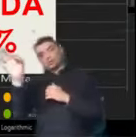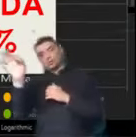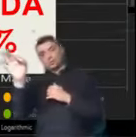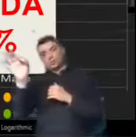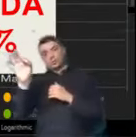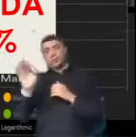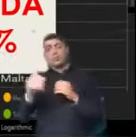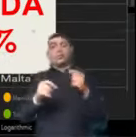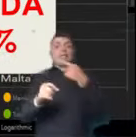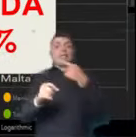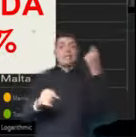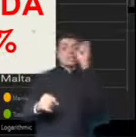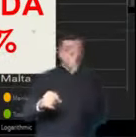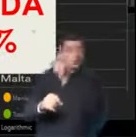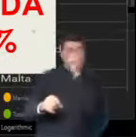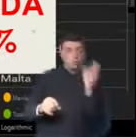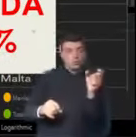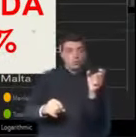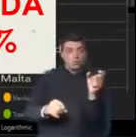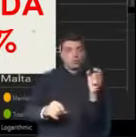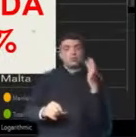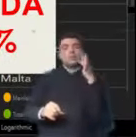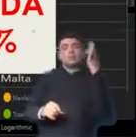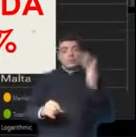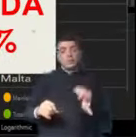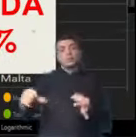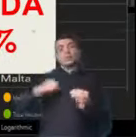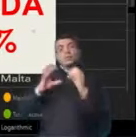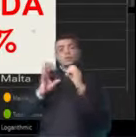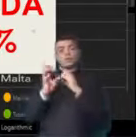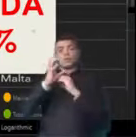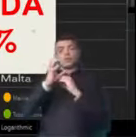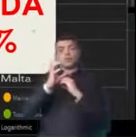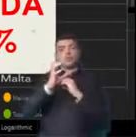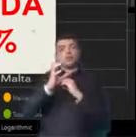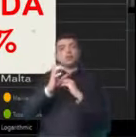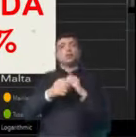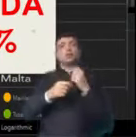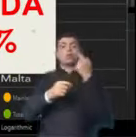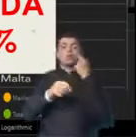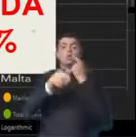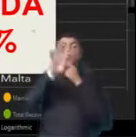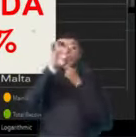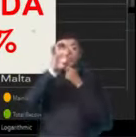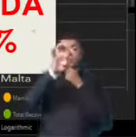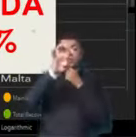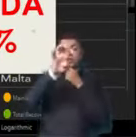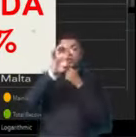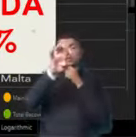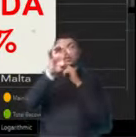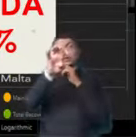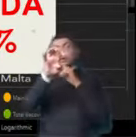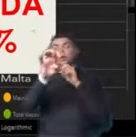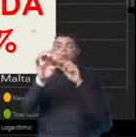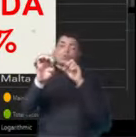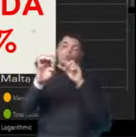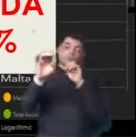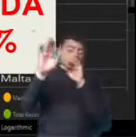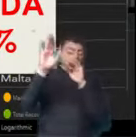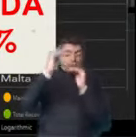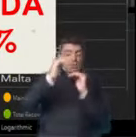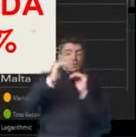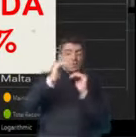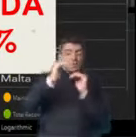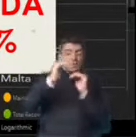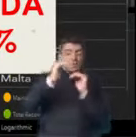personas que en realidad tienen COVID-19, se estima que una, máximo dos, puedan fallecer por